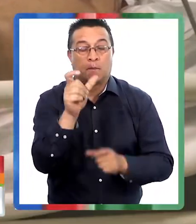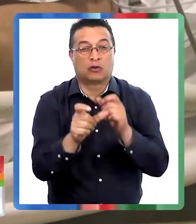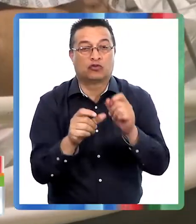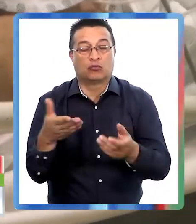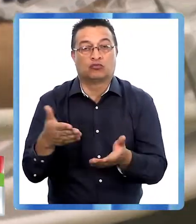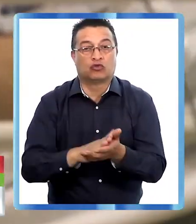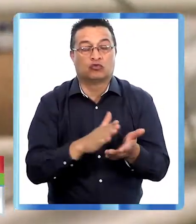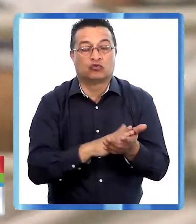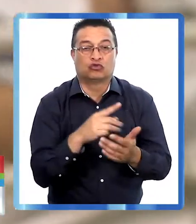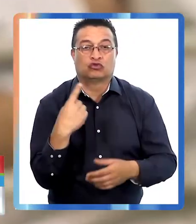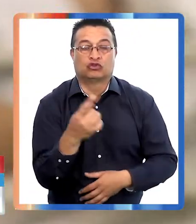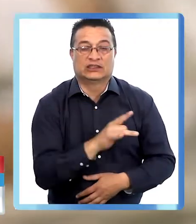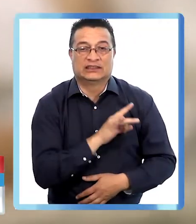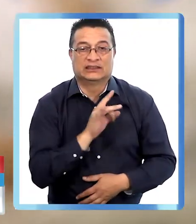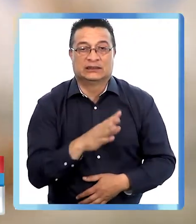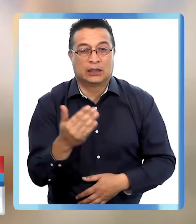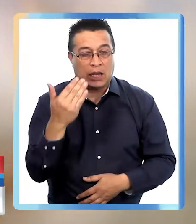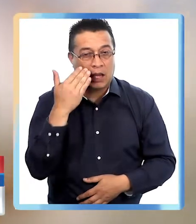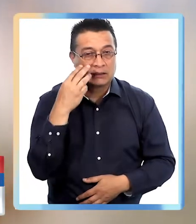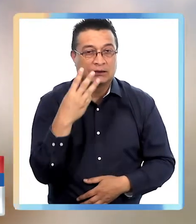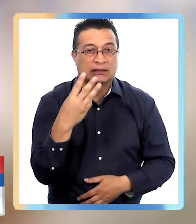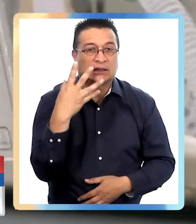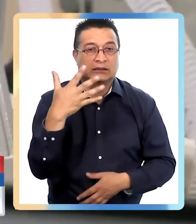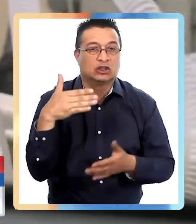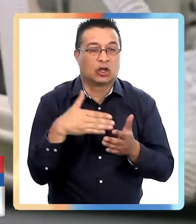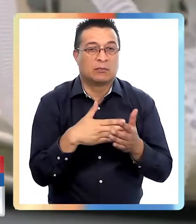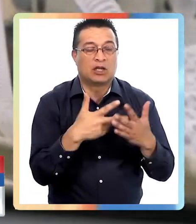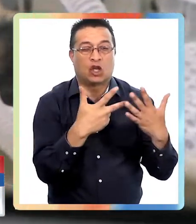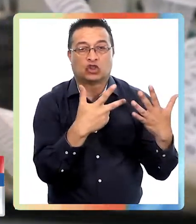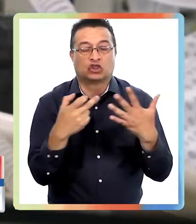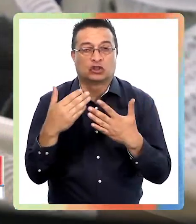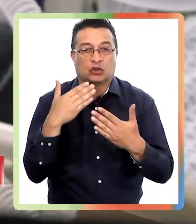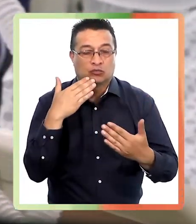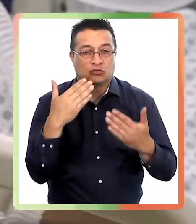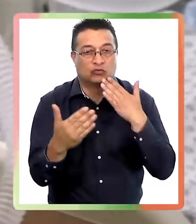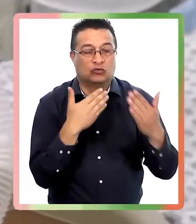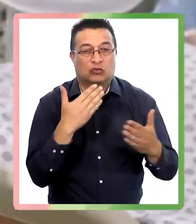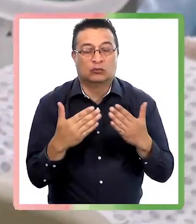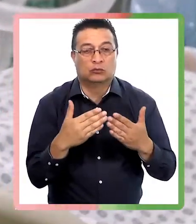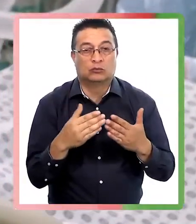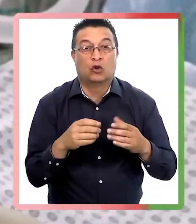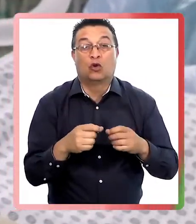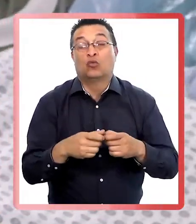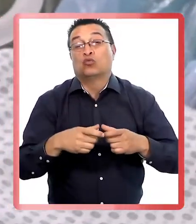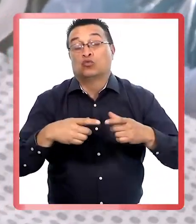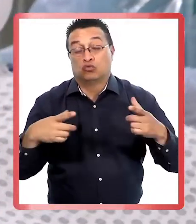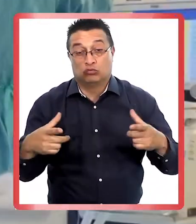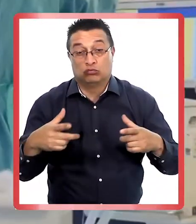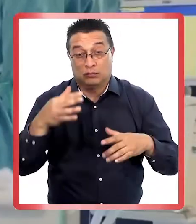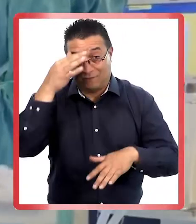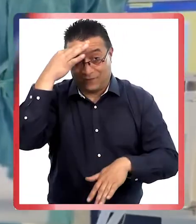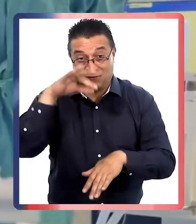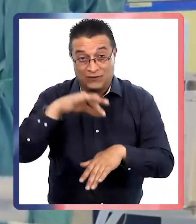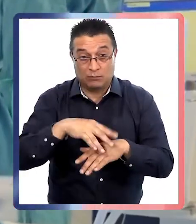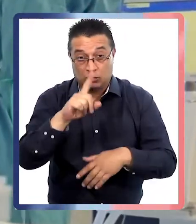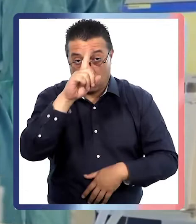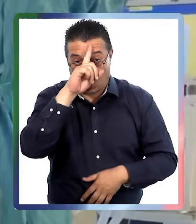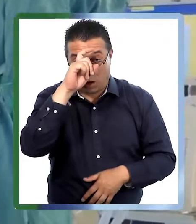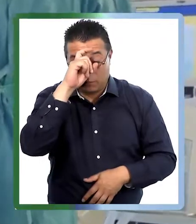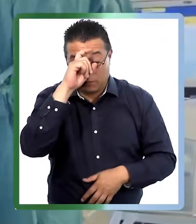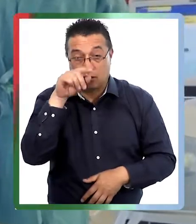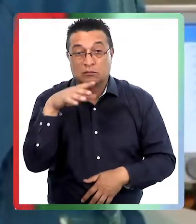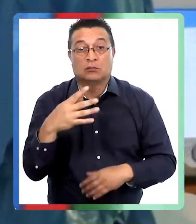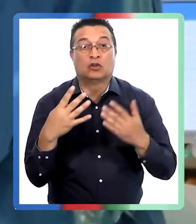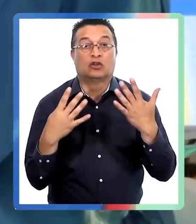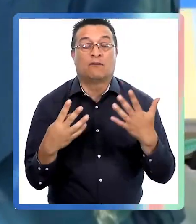fallecidas en todo el país y casi 35.800 contagios. Con esta enorme cantidad de enfermos, los hospitales han llegado